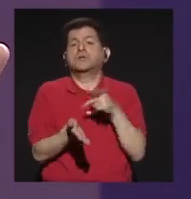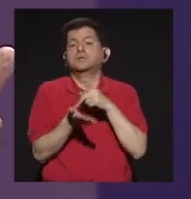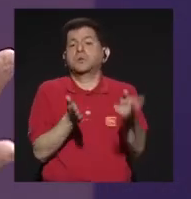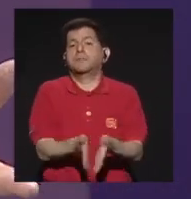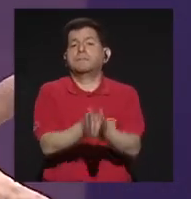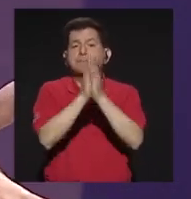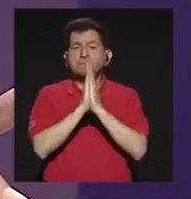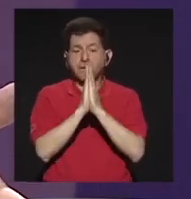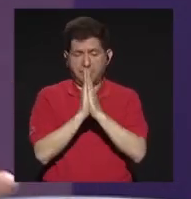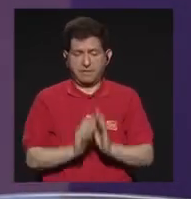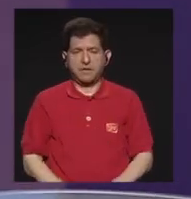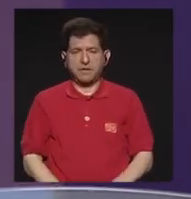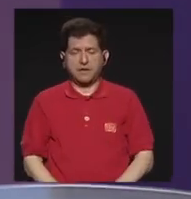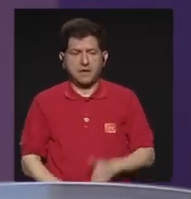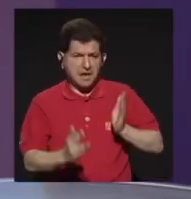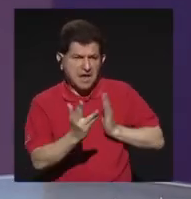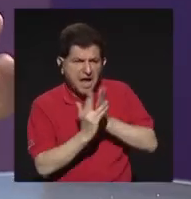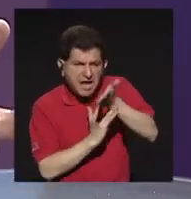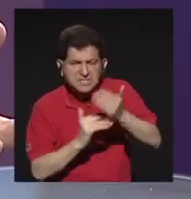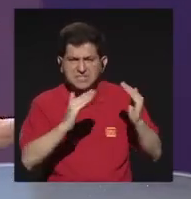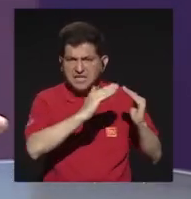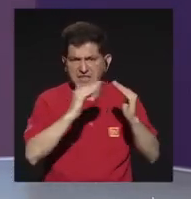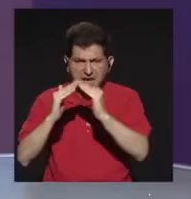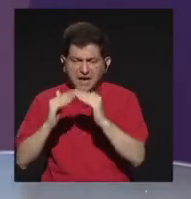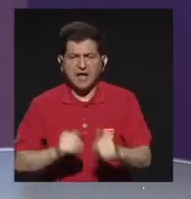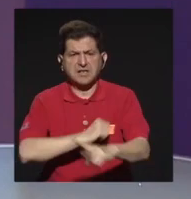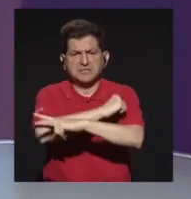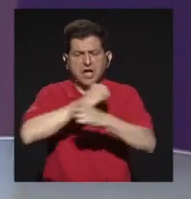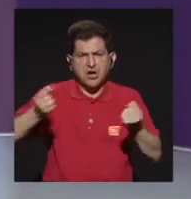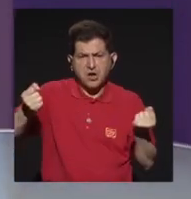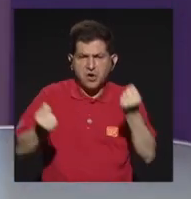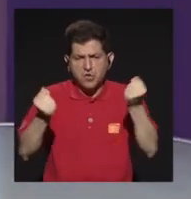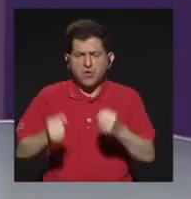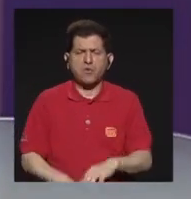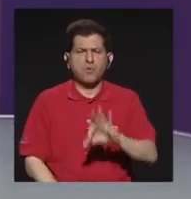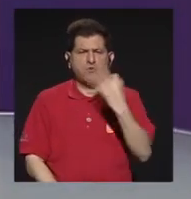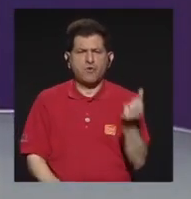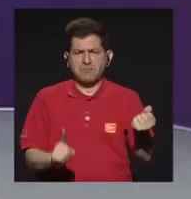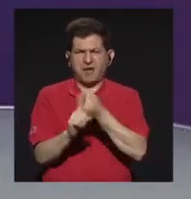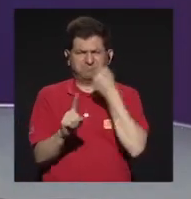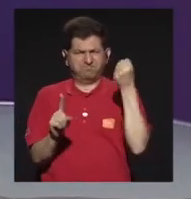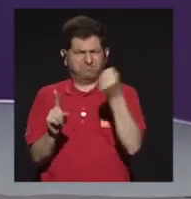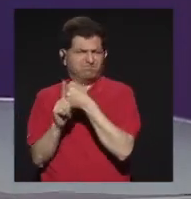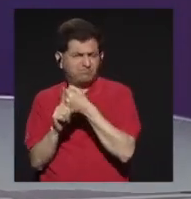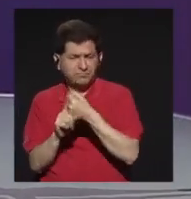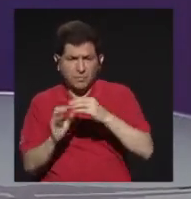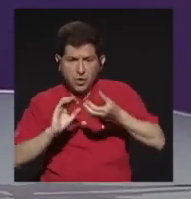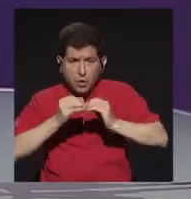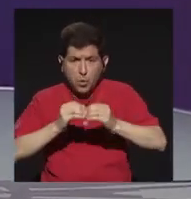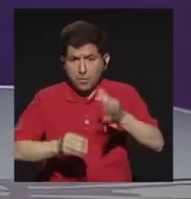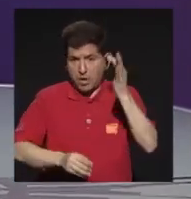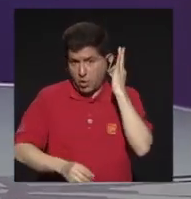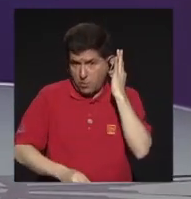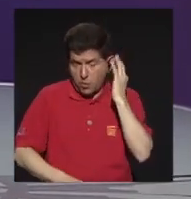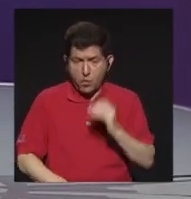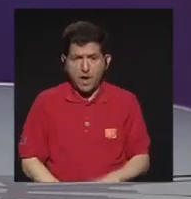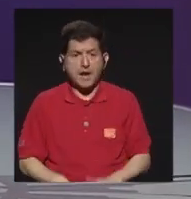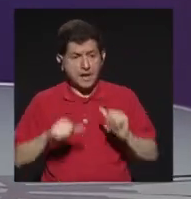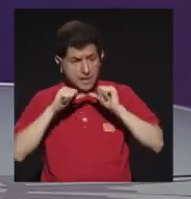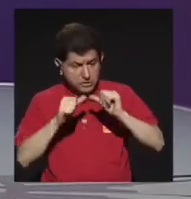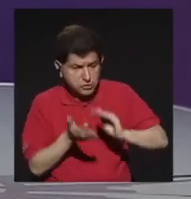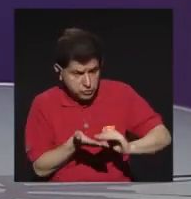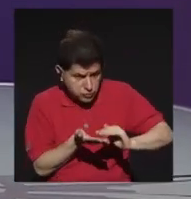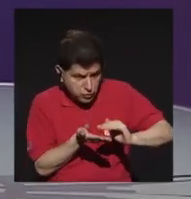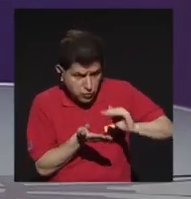la entrada a casas el robo de automóviles con violencia y el número de mujeres aunque siguió